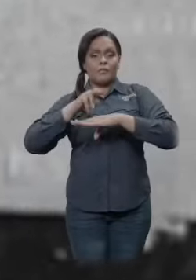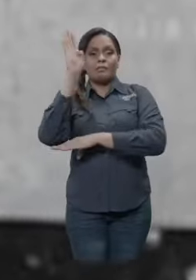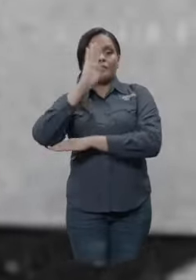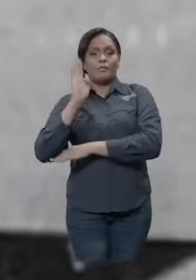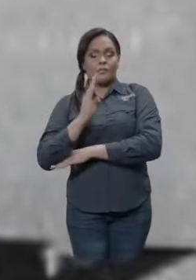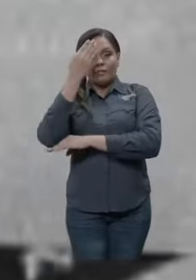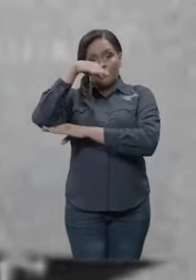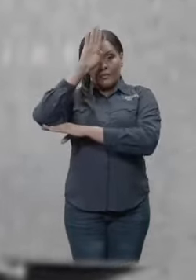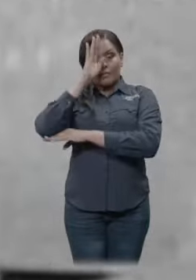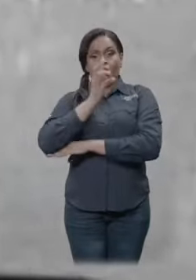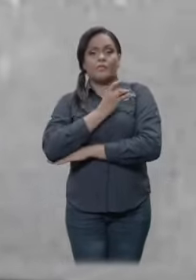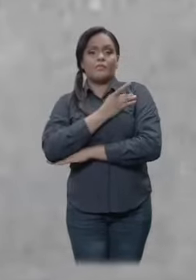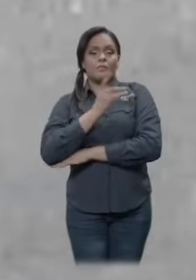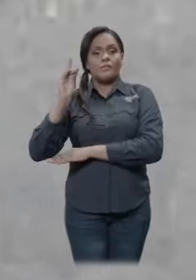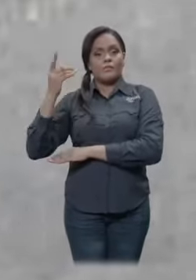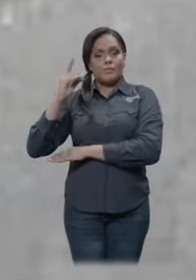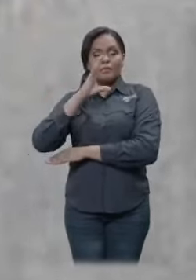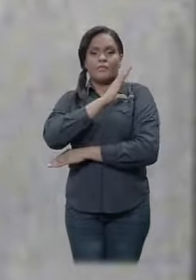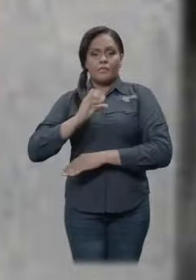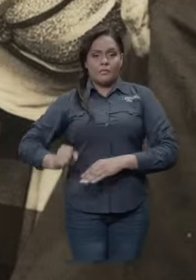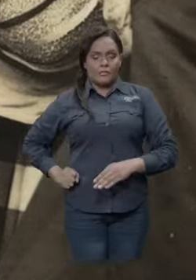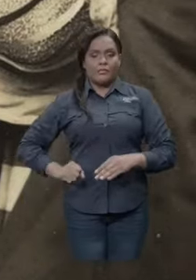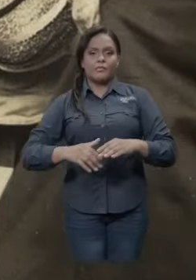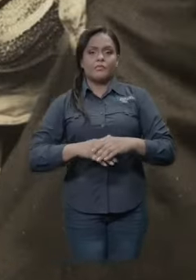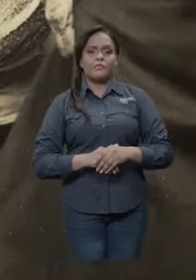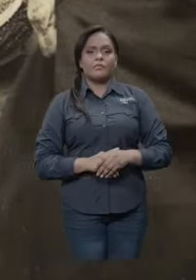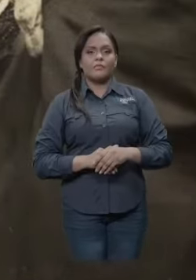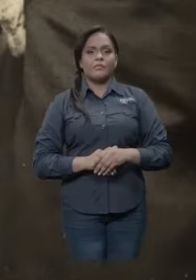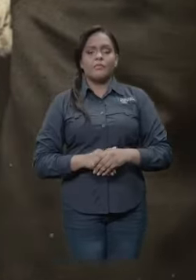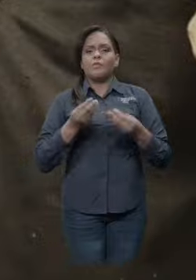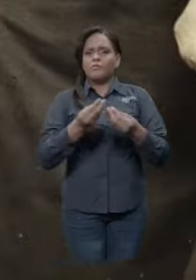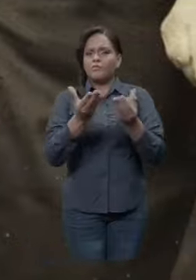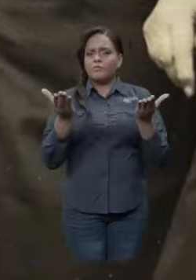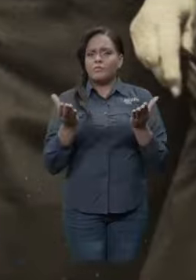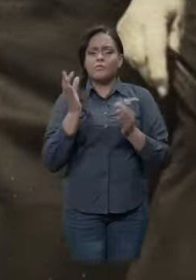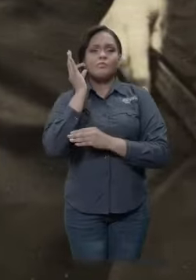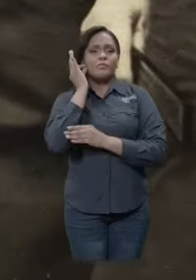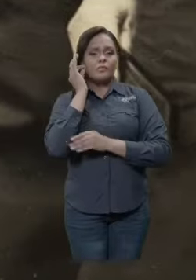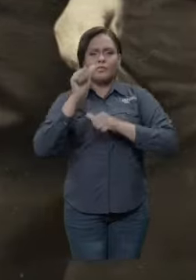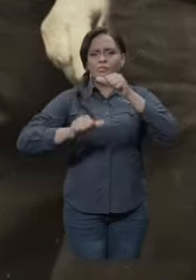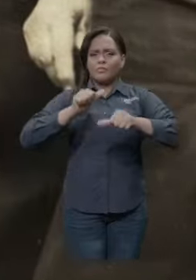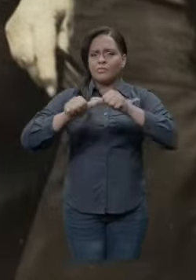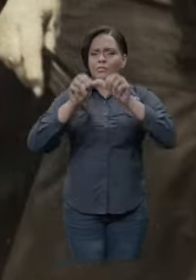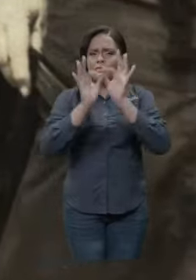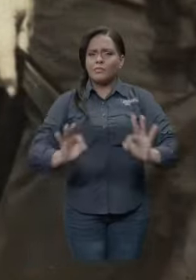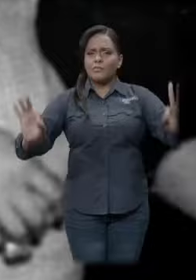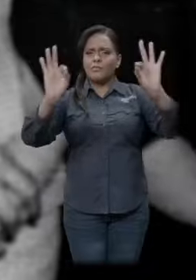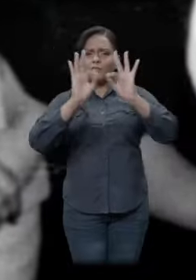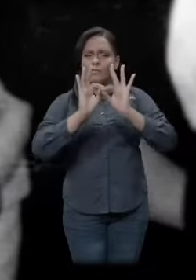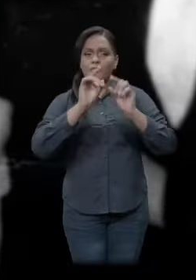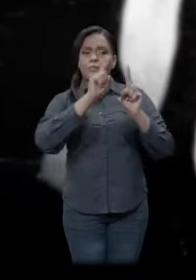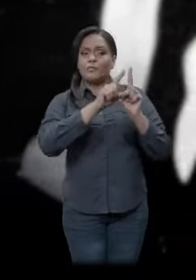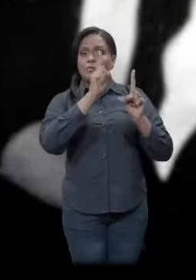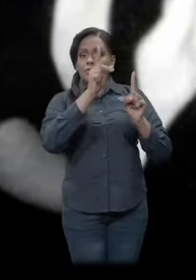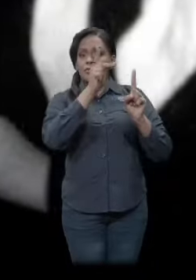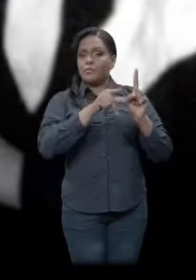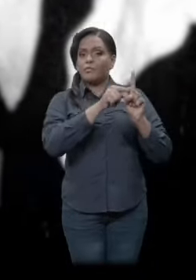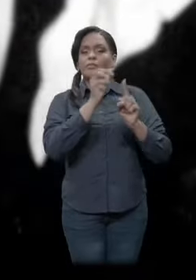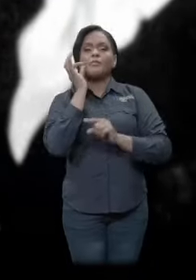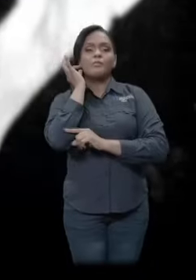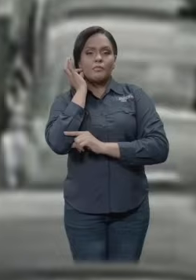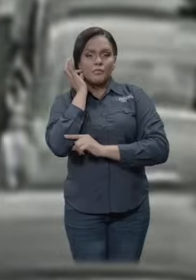Brasil, Cuba, Chile, Bolivia y El Salvador. Y aunque hay muchas luchadoras importantes, una de las más conocidas es Evita